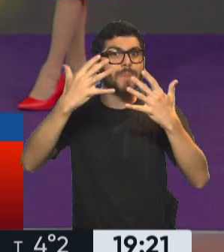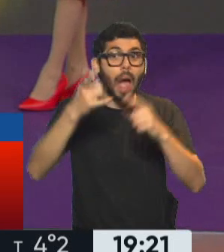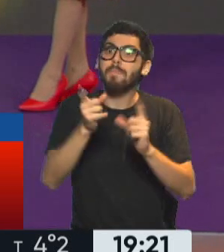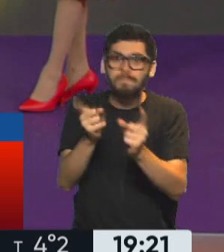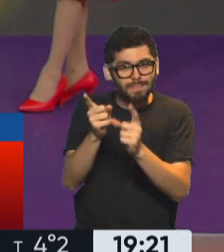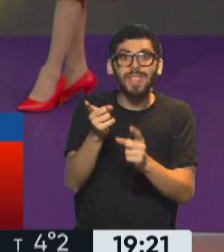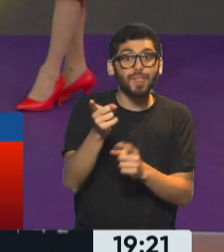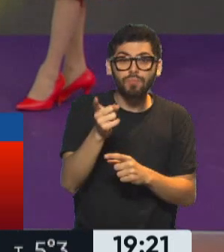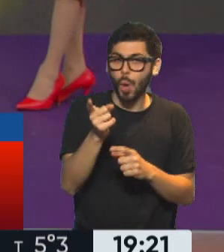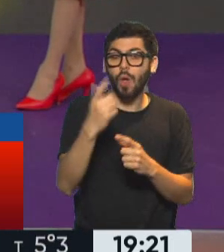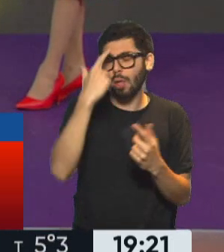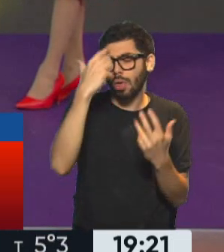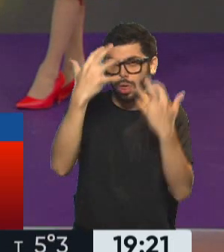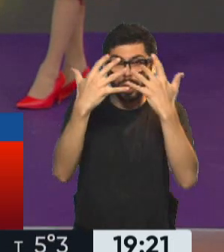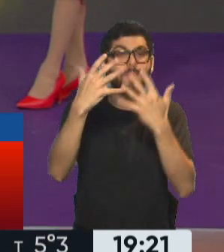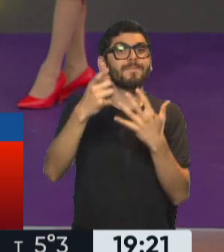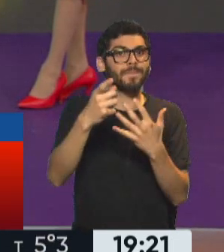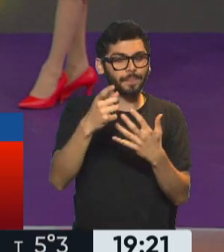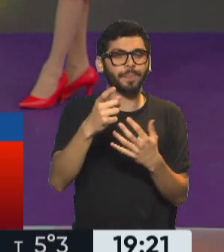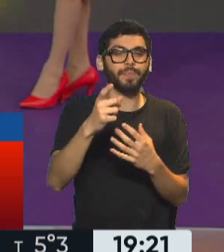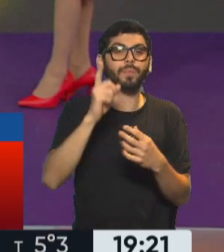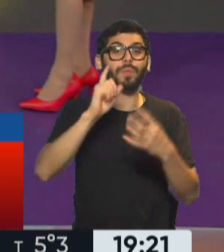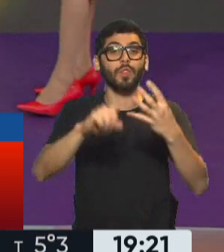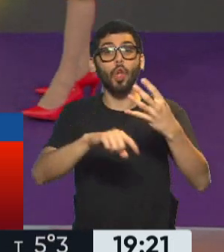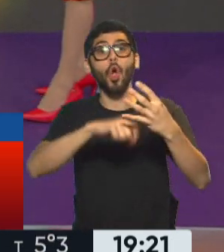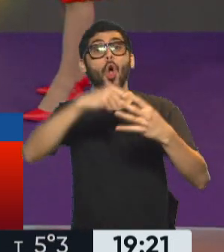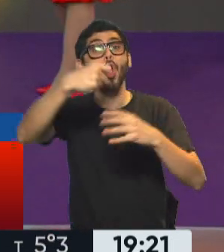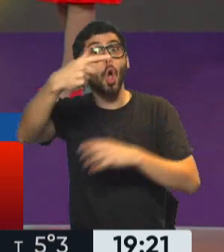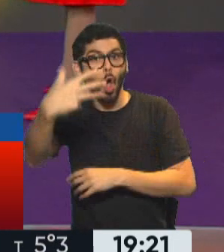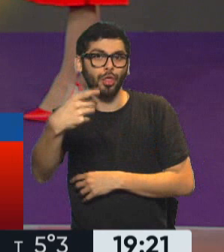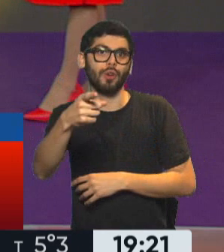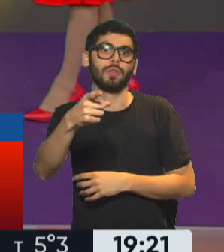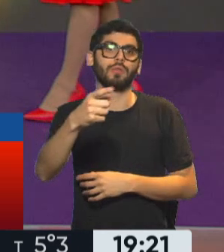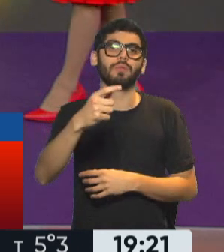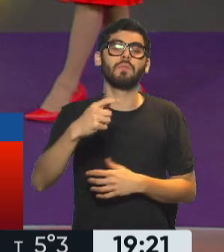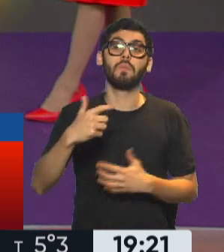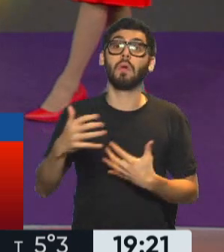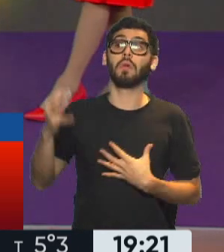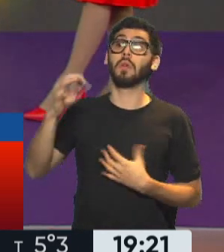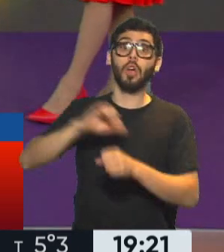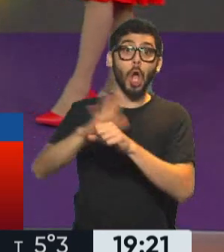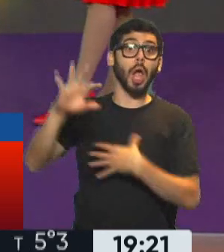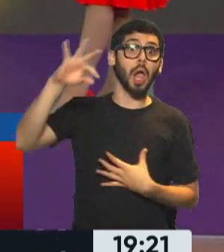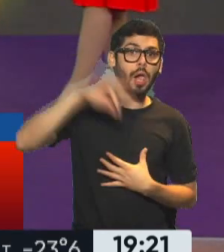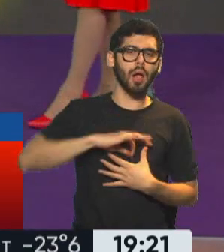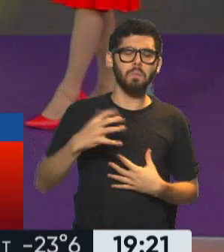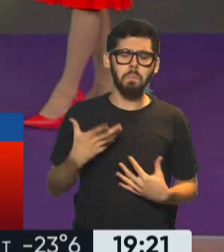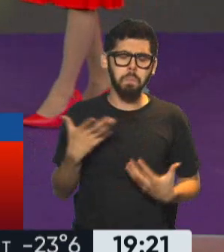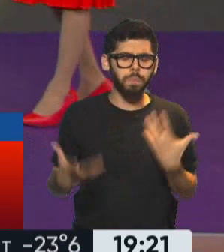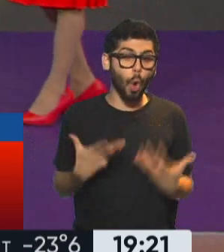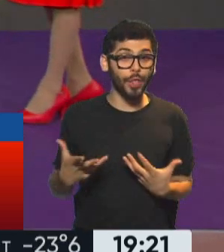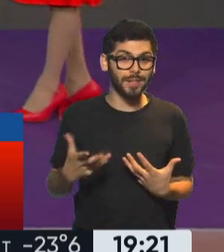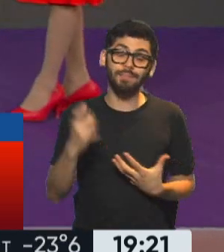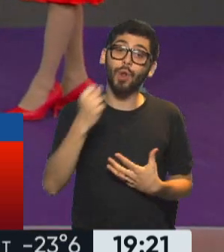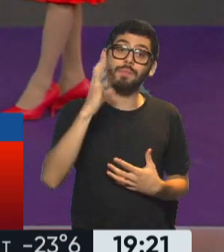tenemos las cosas que pueden llegar a pasar, tenemos una plaquita explicando las cosas que le pueden llegar a pasar y que uno tiene que tratar de detectarla, sobre todo en su